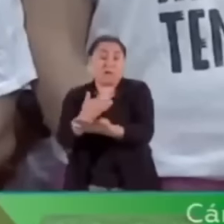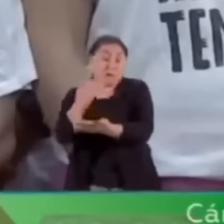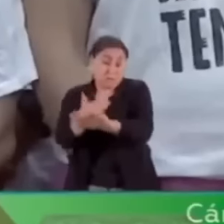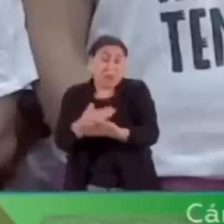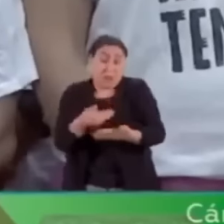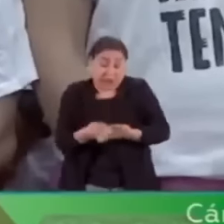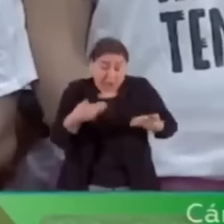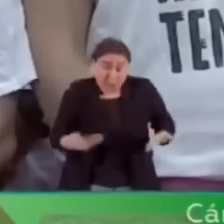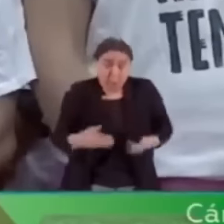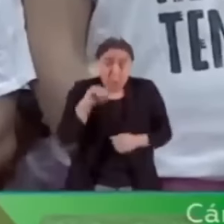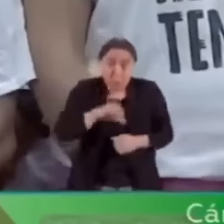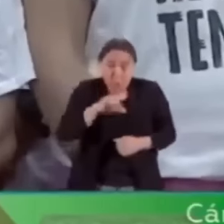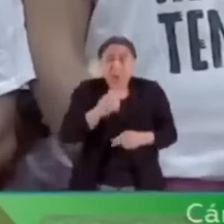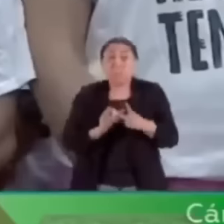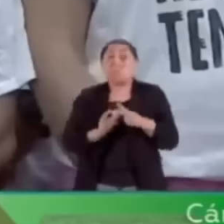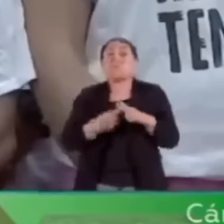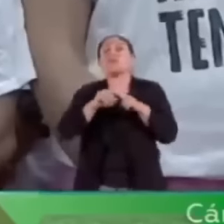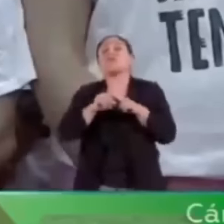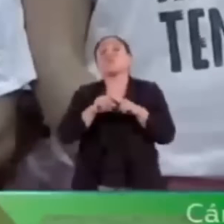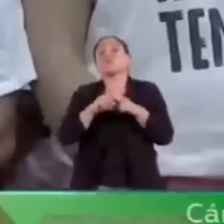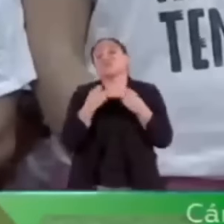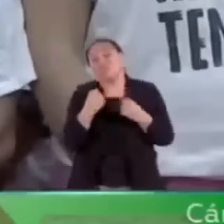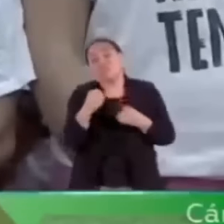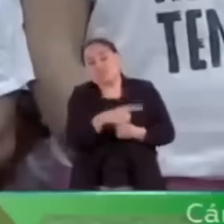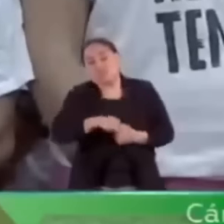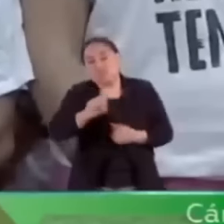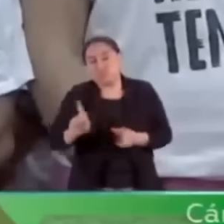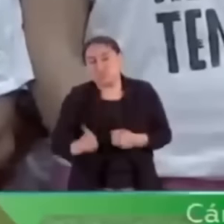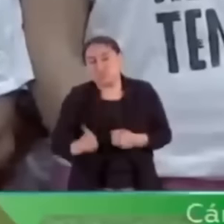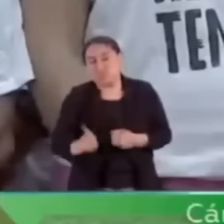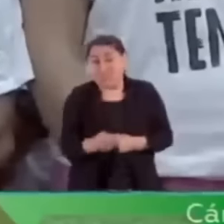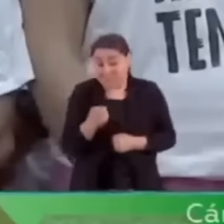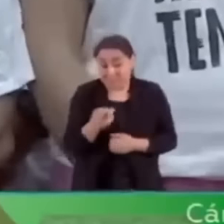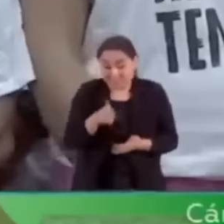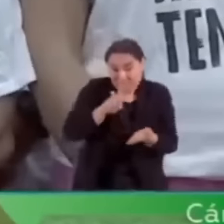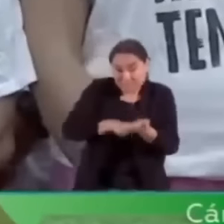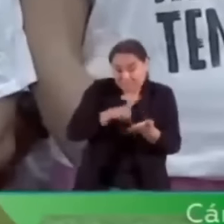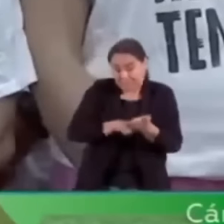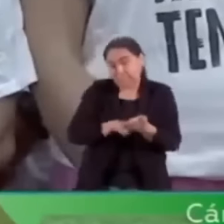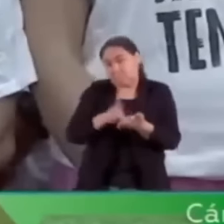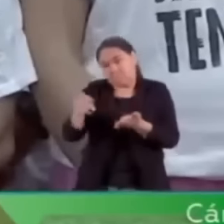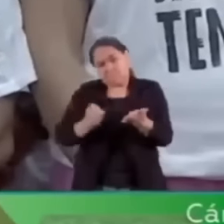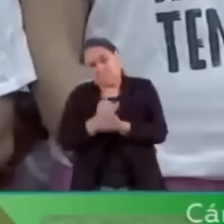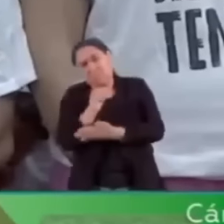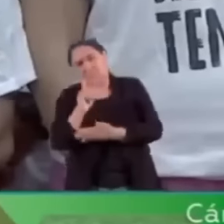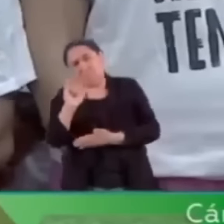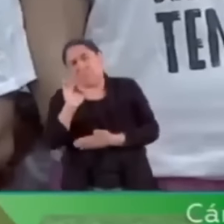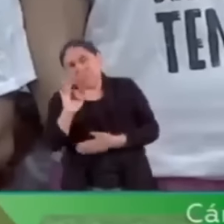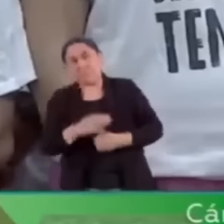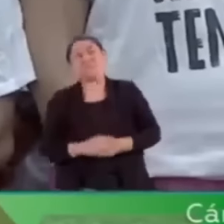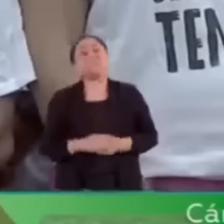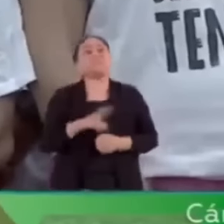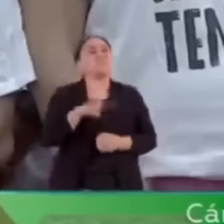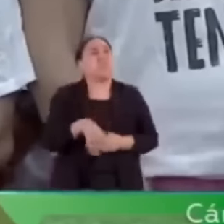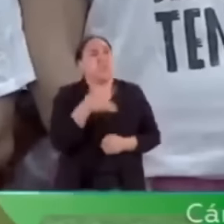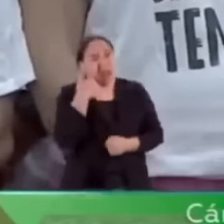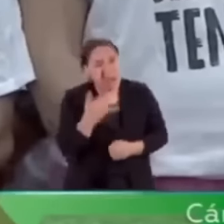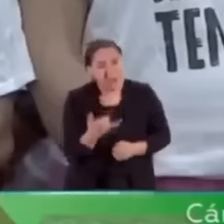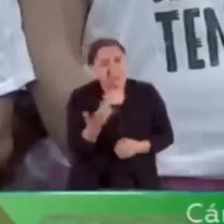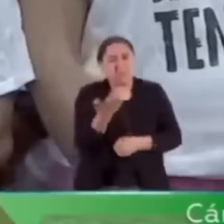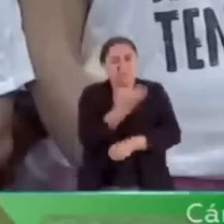comienza el poder de los ciudadanos. Ese fue el valor que tuvo el Poder Judicial. Y qué curioso, compañeras y compañeros, de